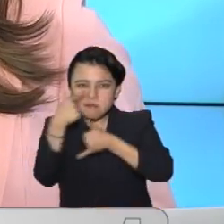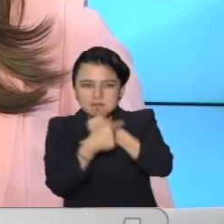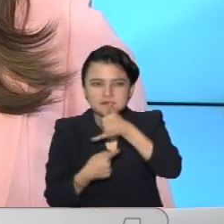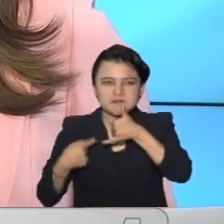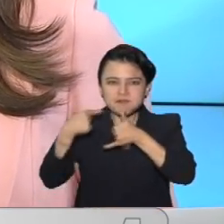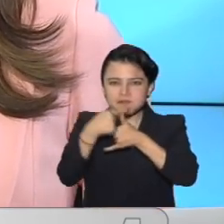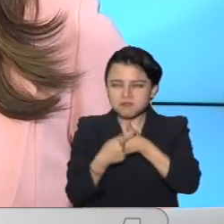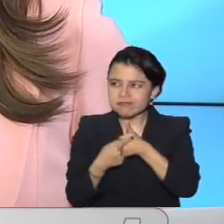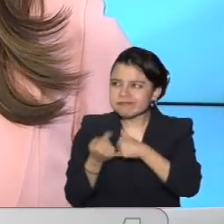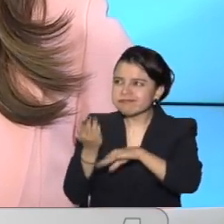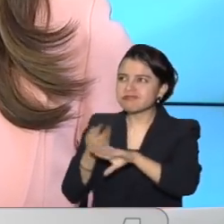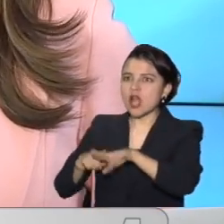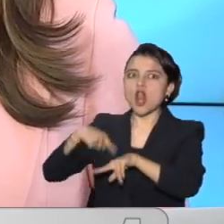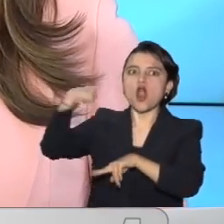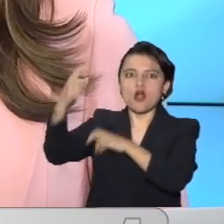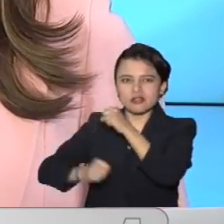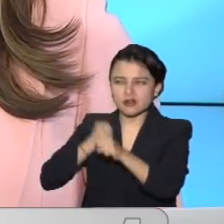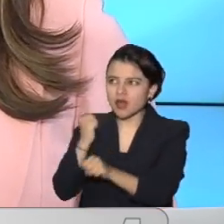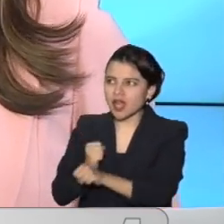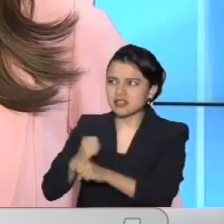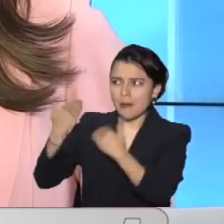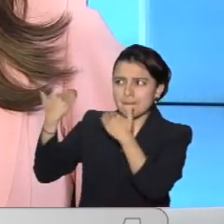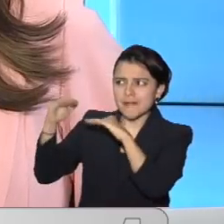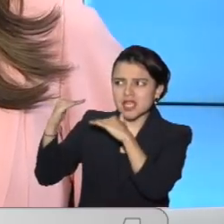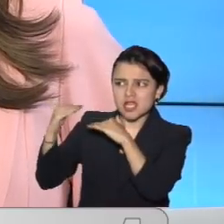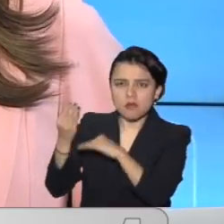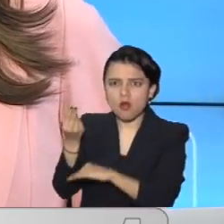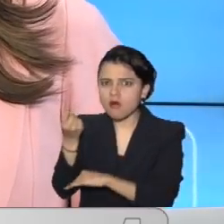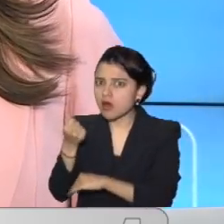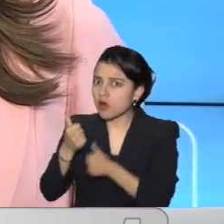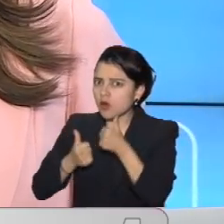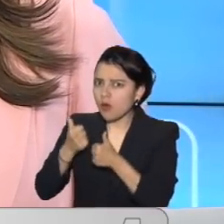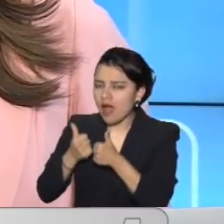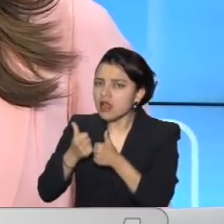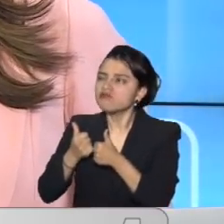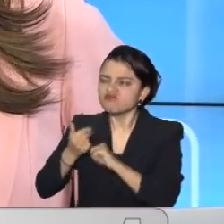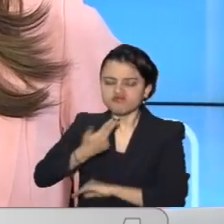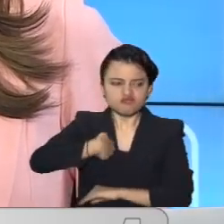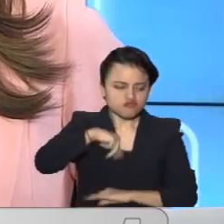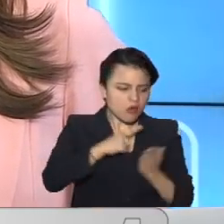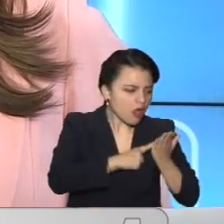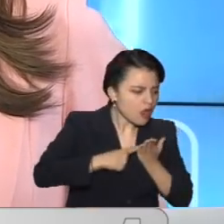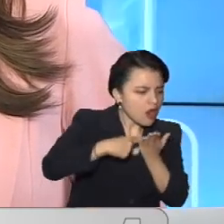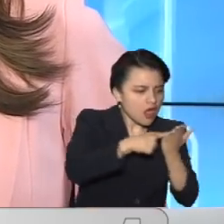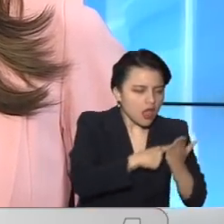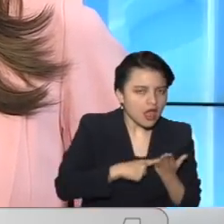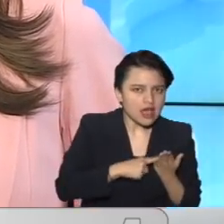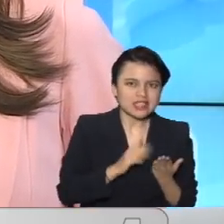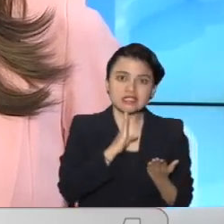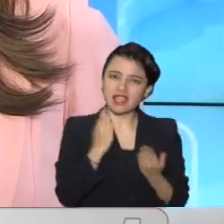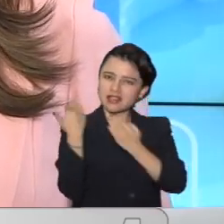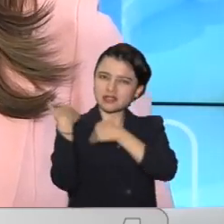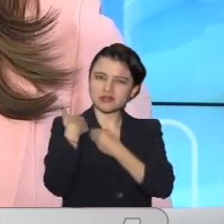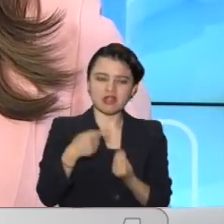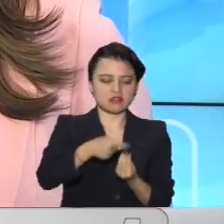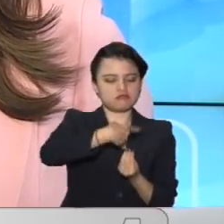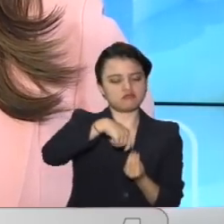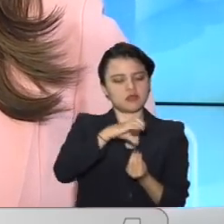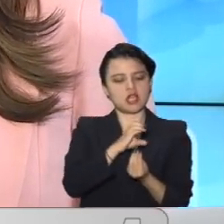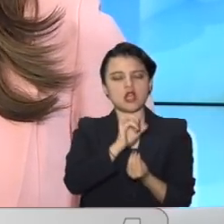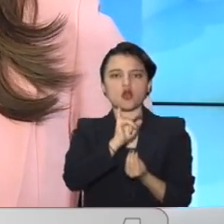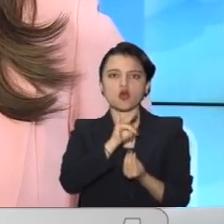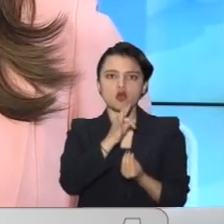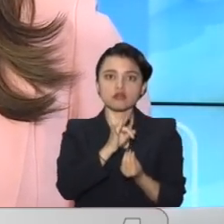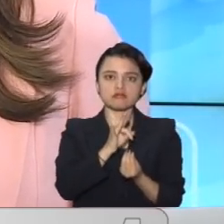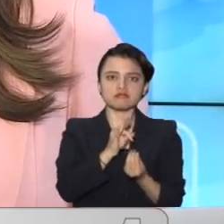al salario mínimo para el año entrante. La CUT llevará a la mesa de discusión el estudio premiado esta semana por el Nobel de Economía, en el que